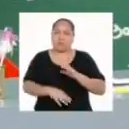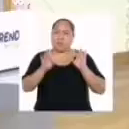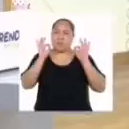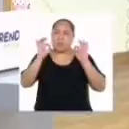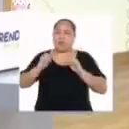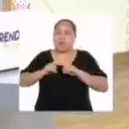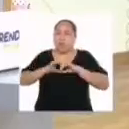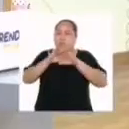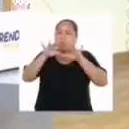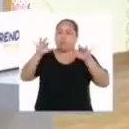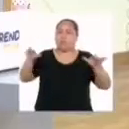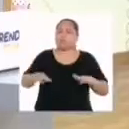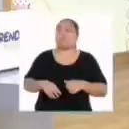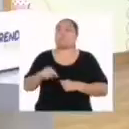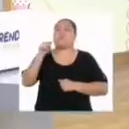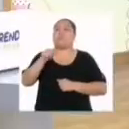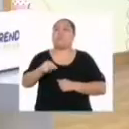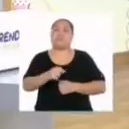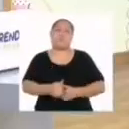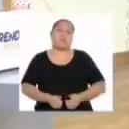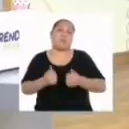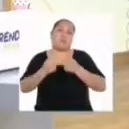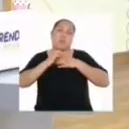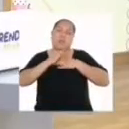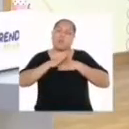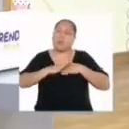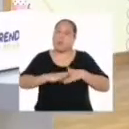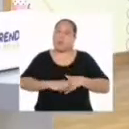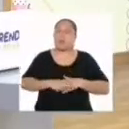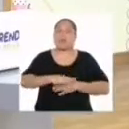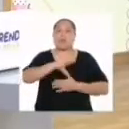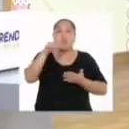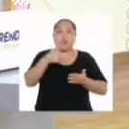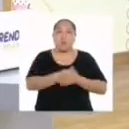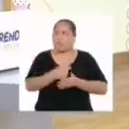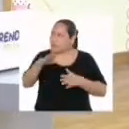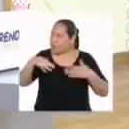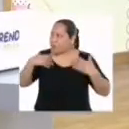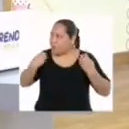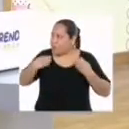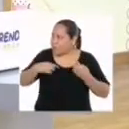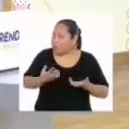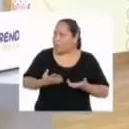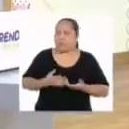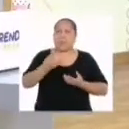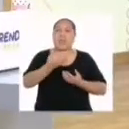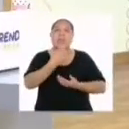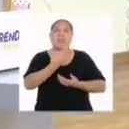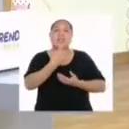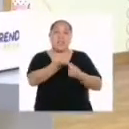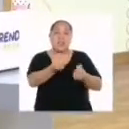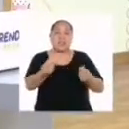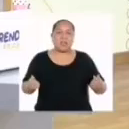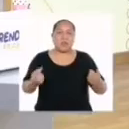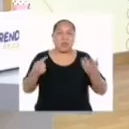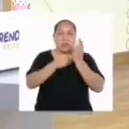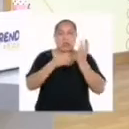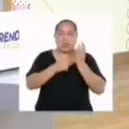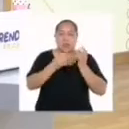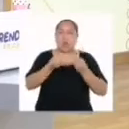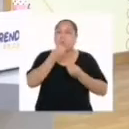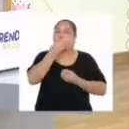riesgos de huaicos. Sin duda es una vida más tranquila. Todo eso es posible gracias a la tierra, a una técnica